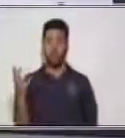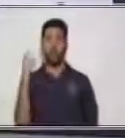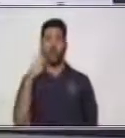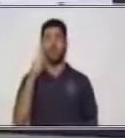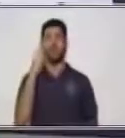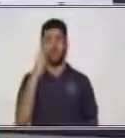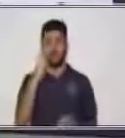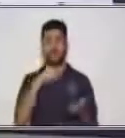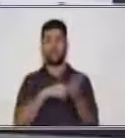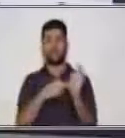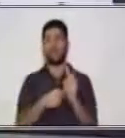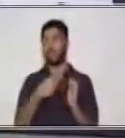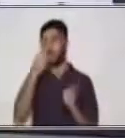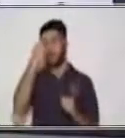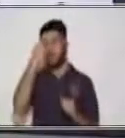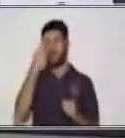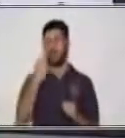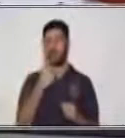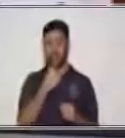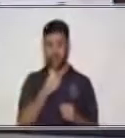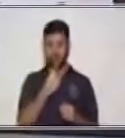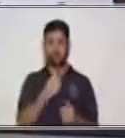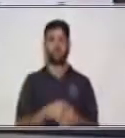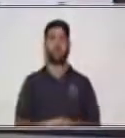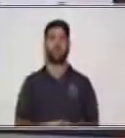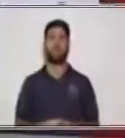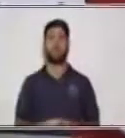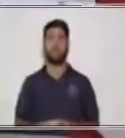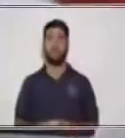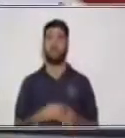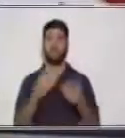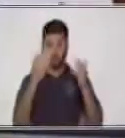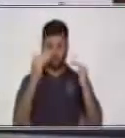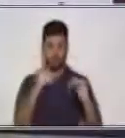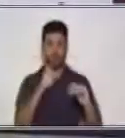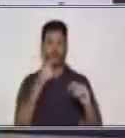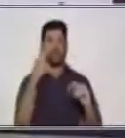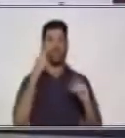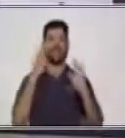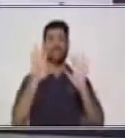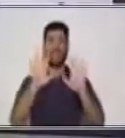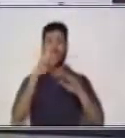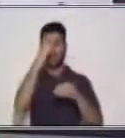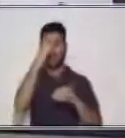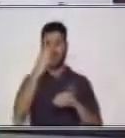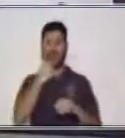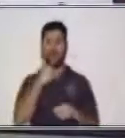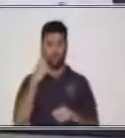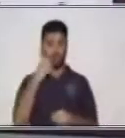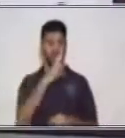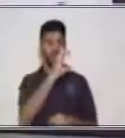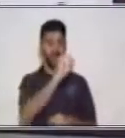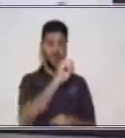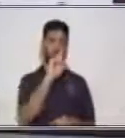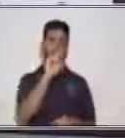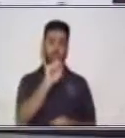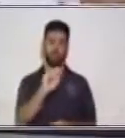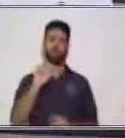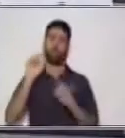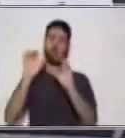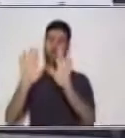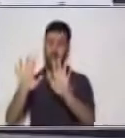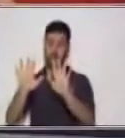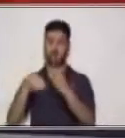luego ya colocamos la cantidad de centavos. Aquí tengo 10 centavos. tengo el 0.10